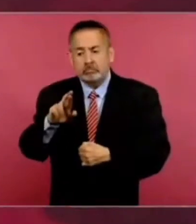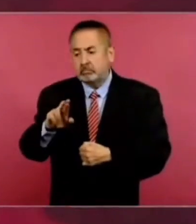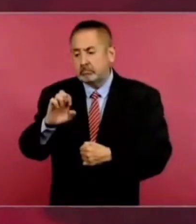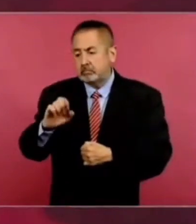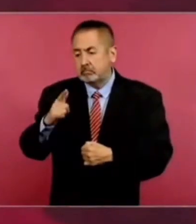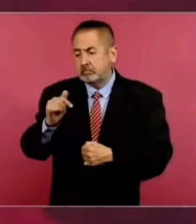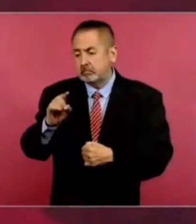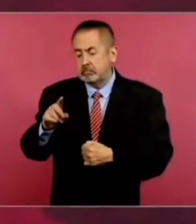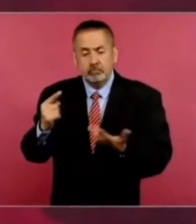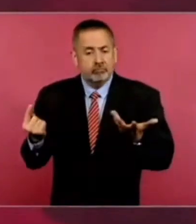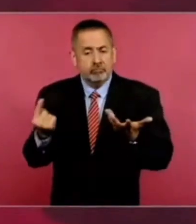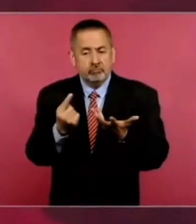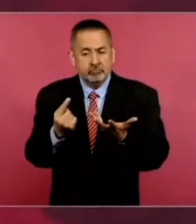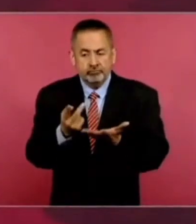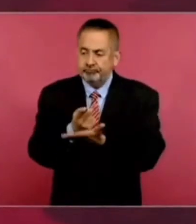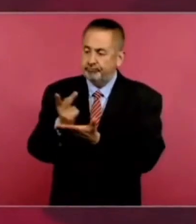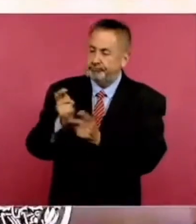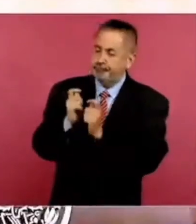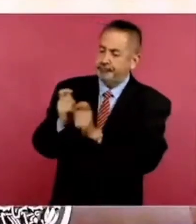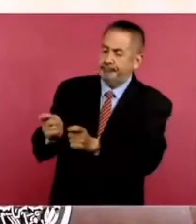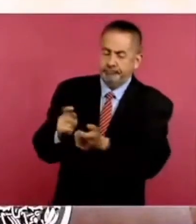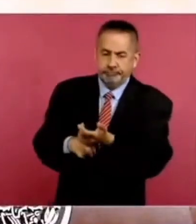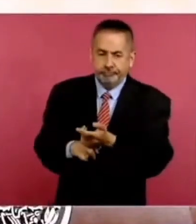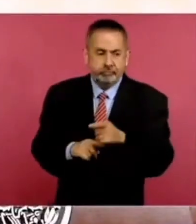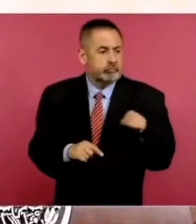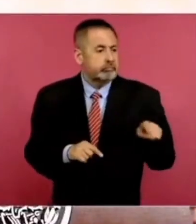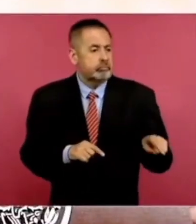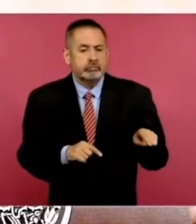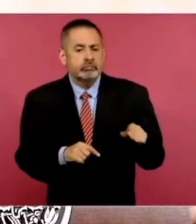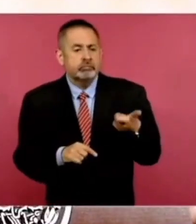le tenían que dar su recompensa.